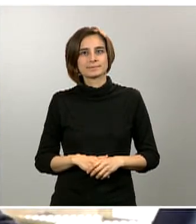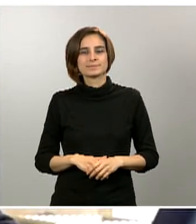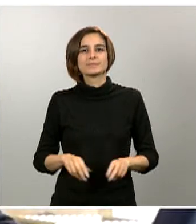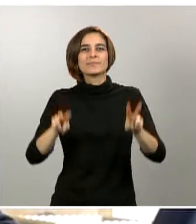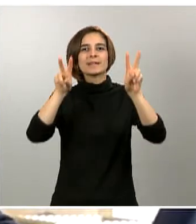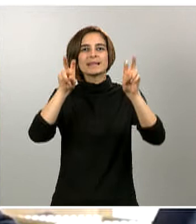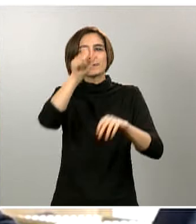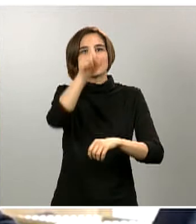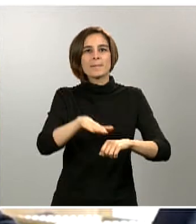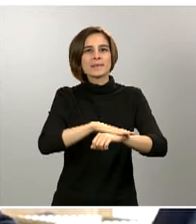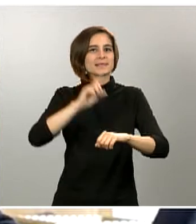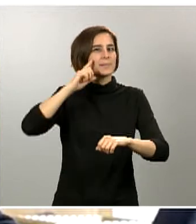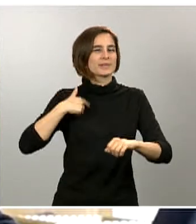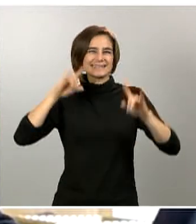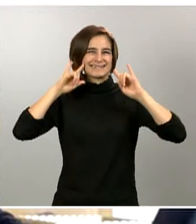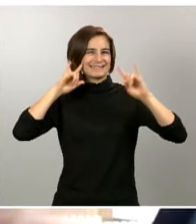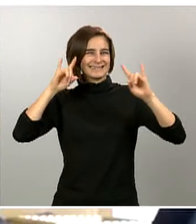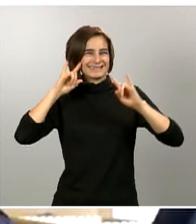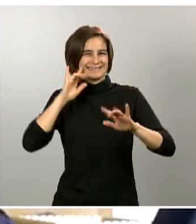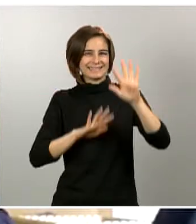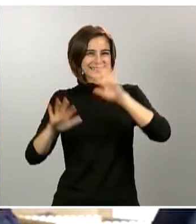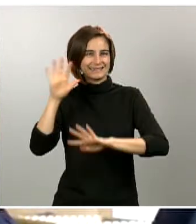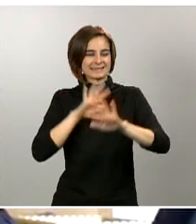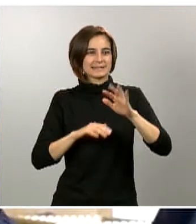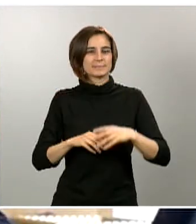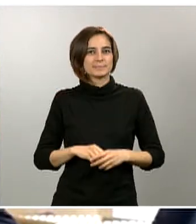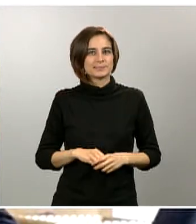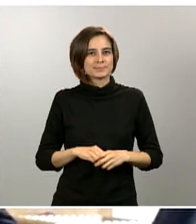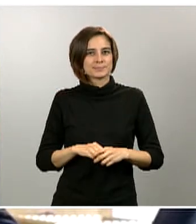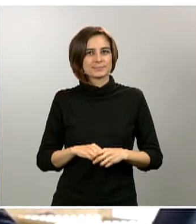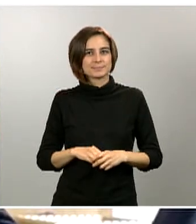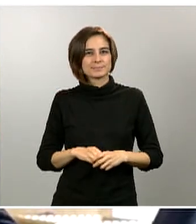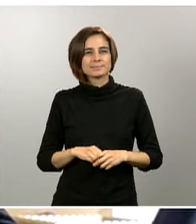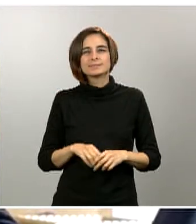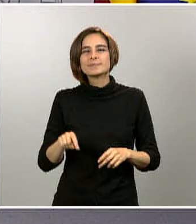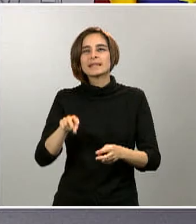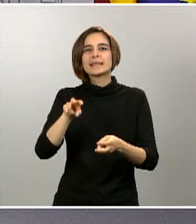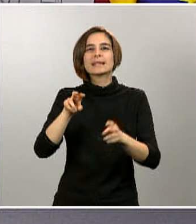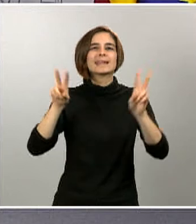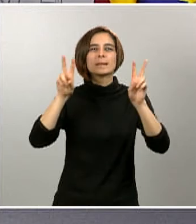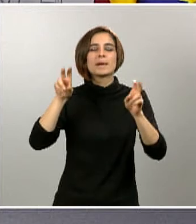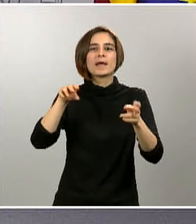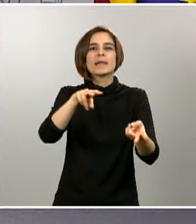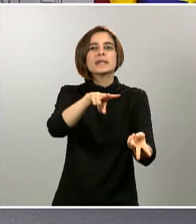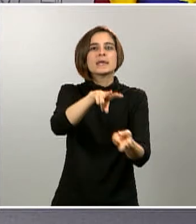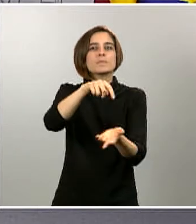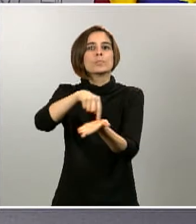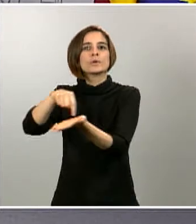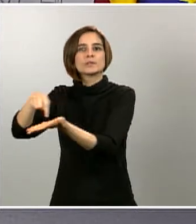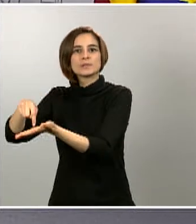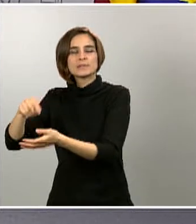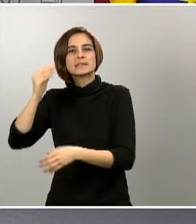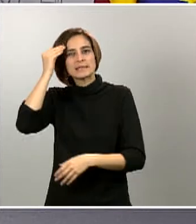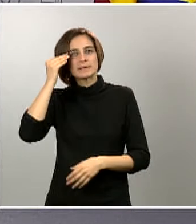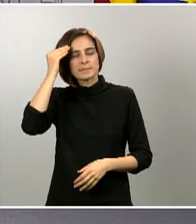puede aclarar con el tema de impuestos. Si nos puede aclarar si están barajando el aplazamiento de impuestos al final para